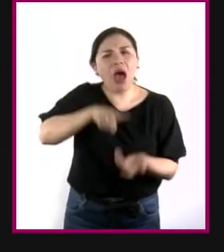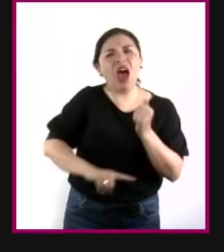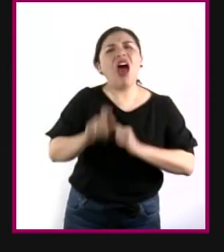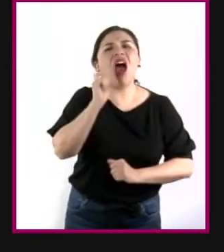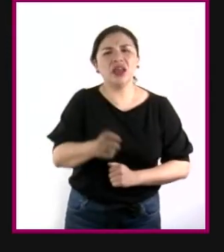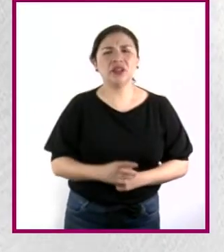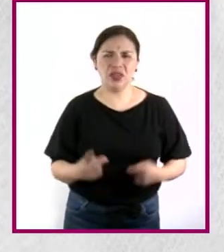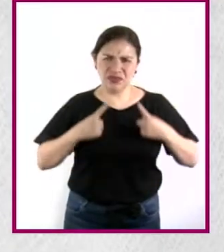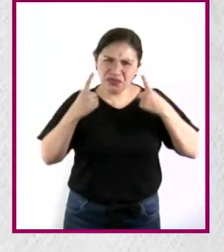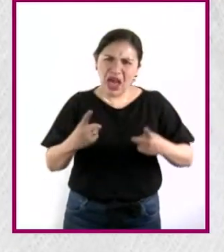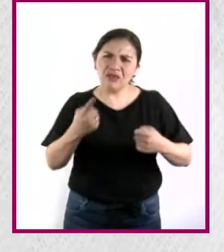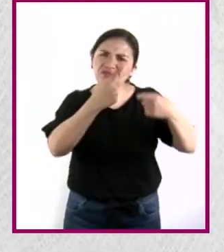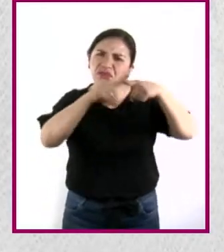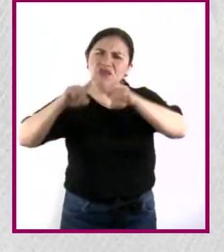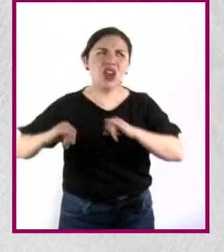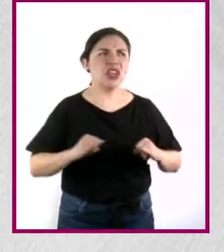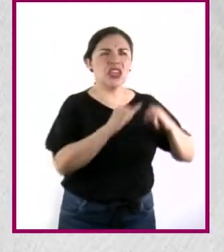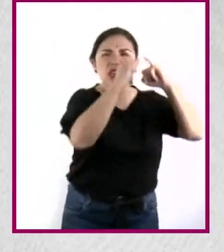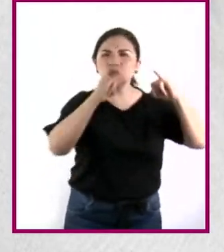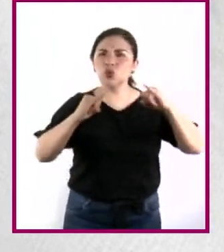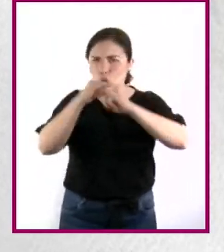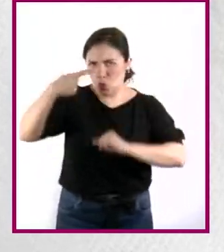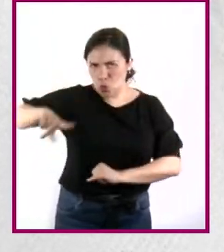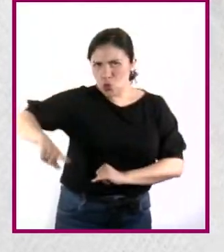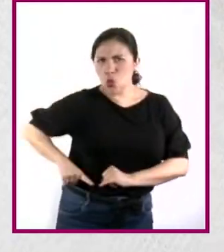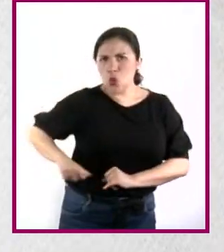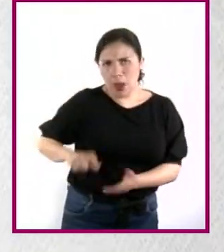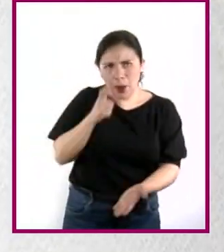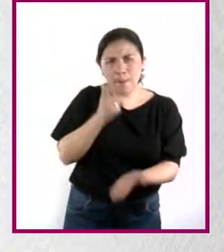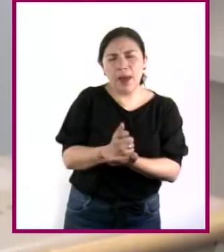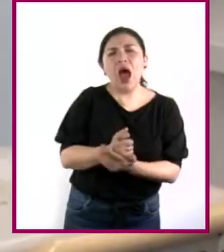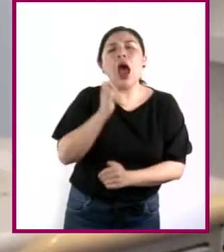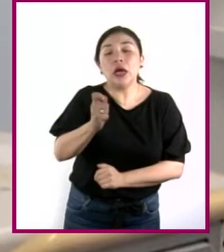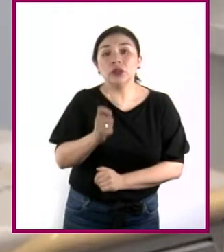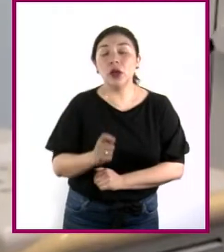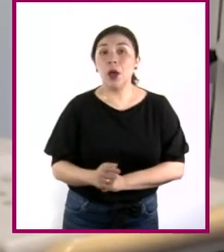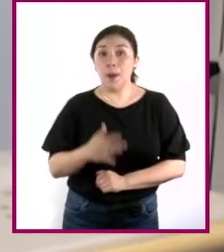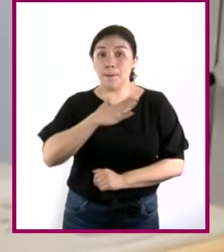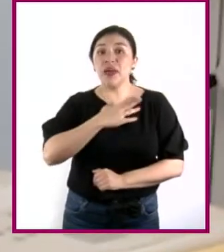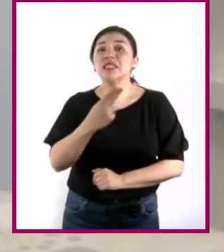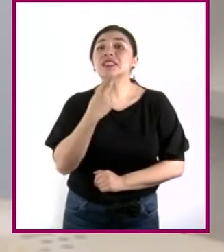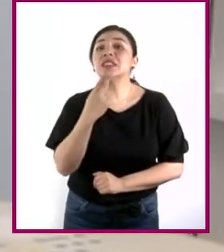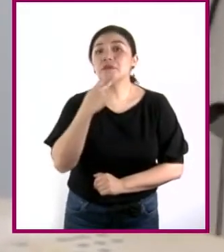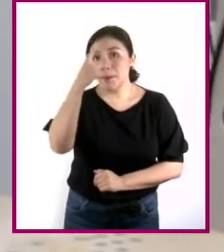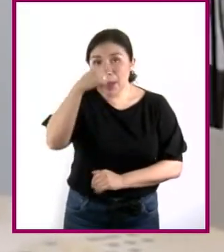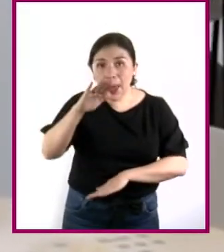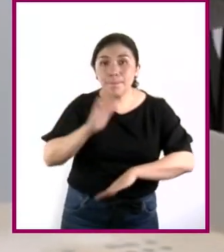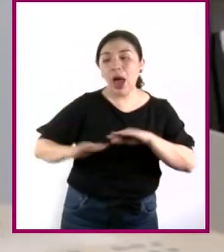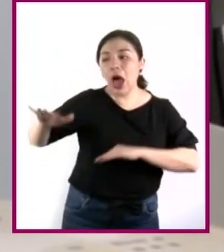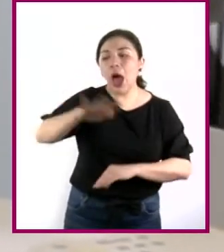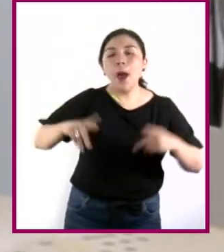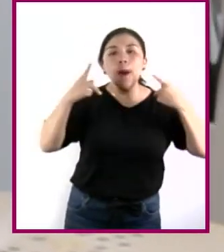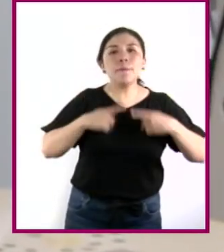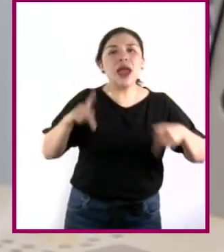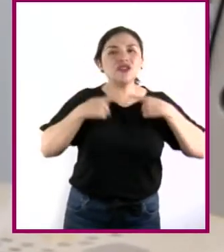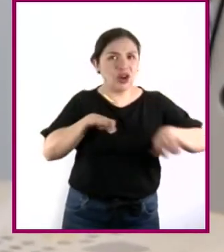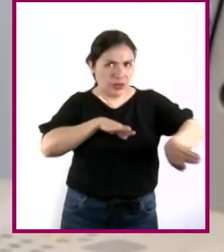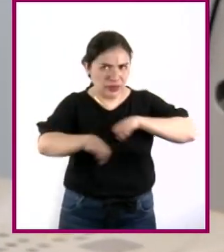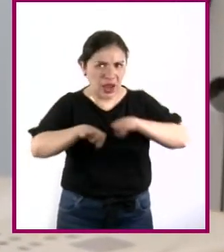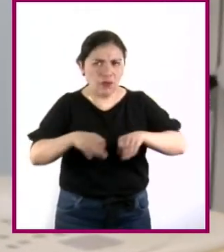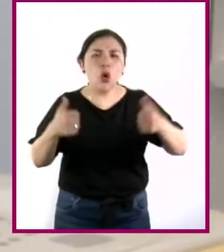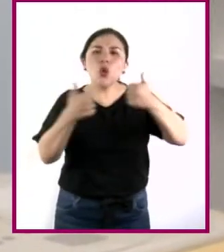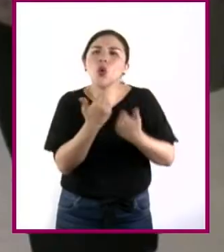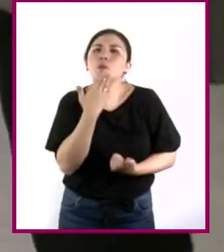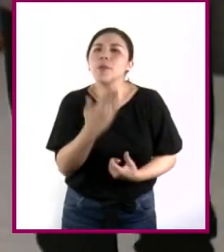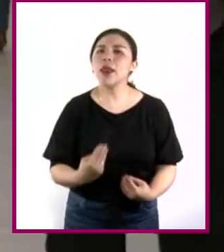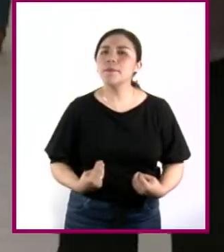integración de un conjunto de instituciones públicas que parten del supuesto que su propósito es elevar la calidad de vida de los trabajadores,